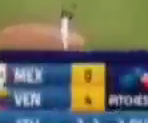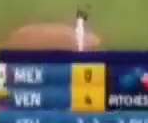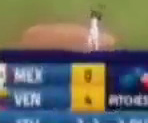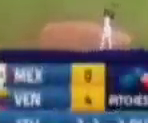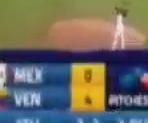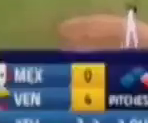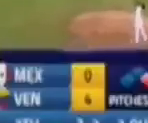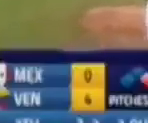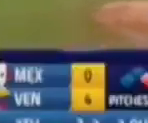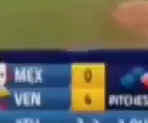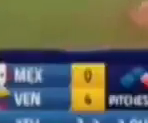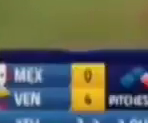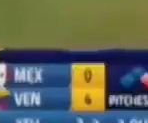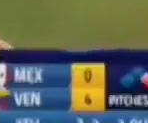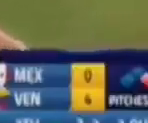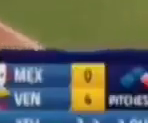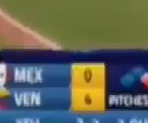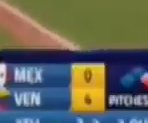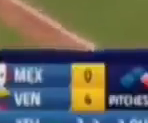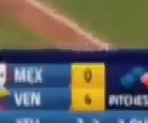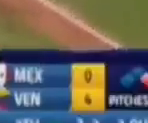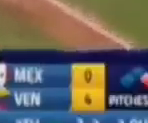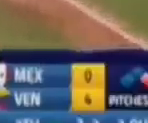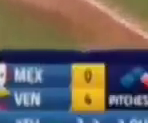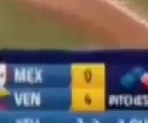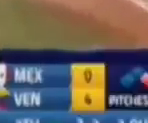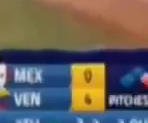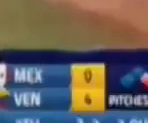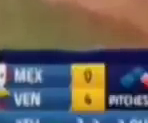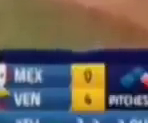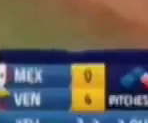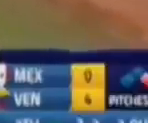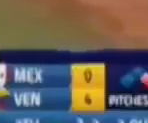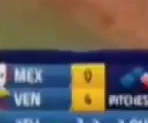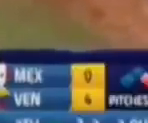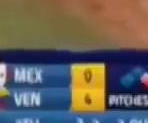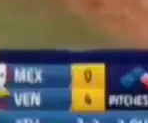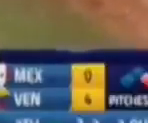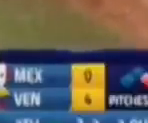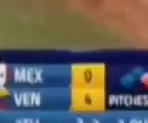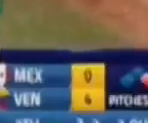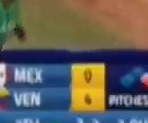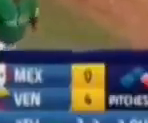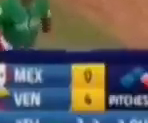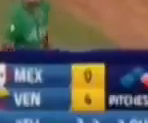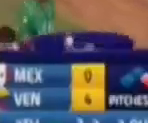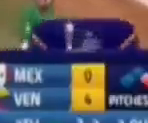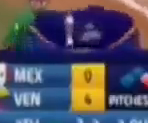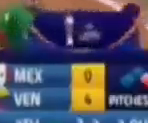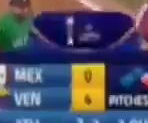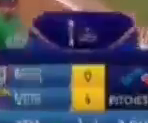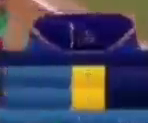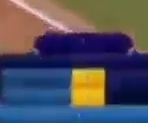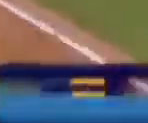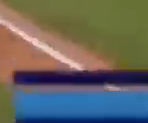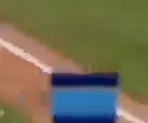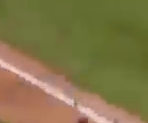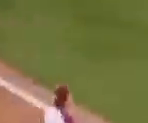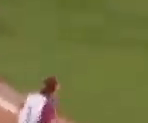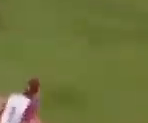Elevado hacia los lados de la izquierda, Justin Daniel, en zona de foul, señoras y